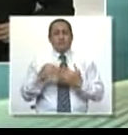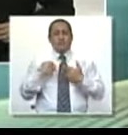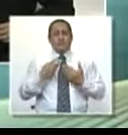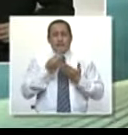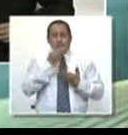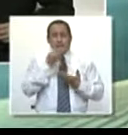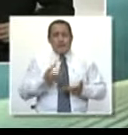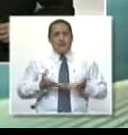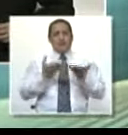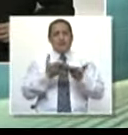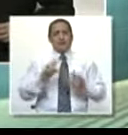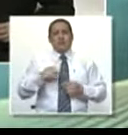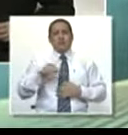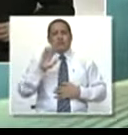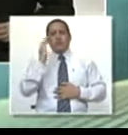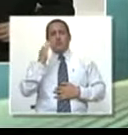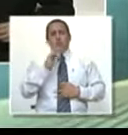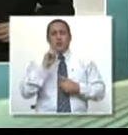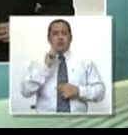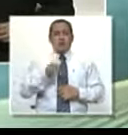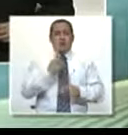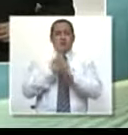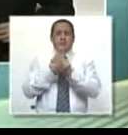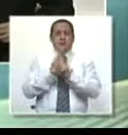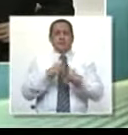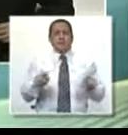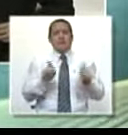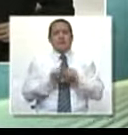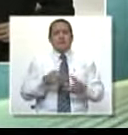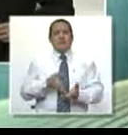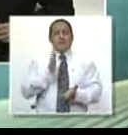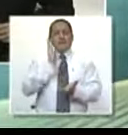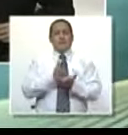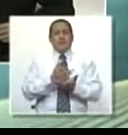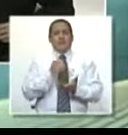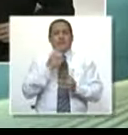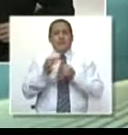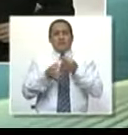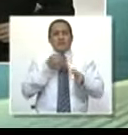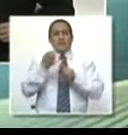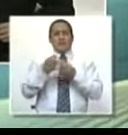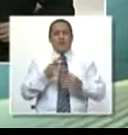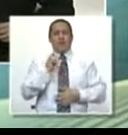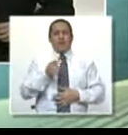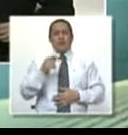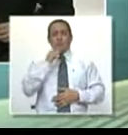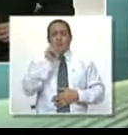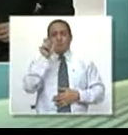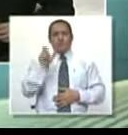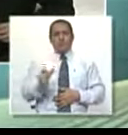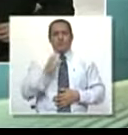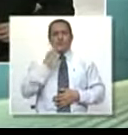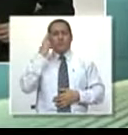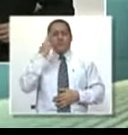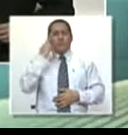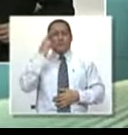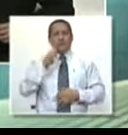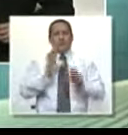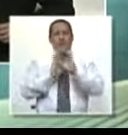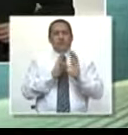debe prestar alimentos tampoco se presenta ante el juez y se aplica según lo que dice la juez un